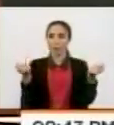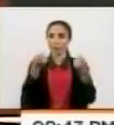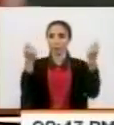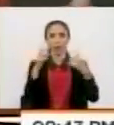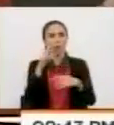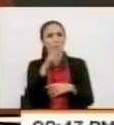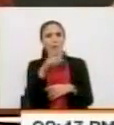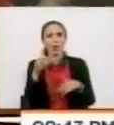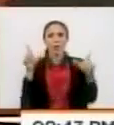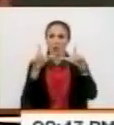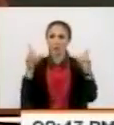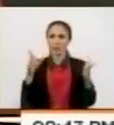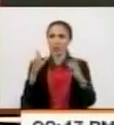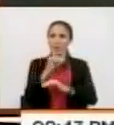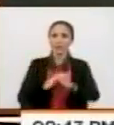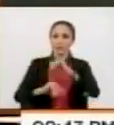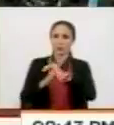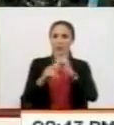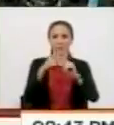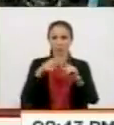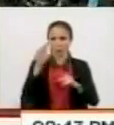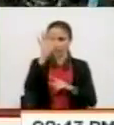ver la televisión internacional, Diosdado,